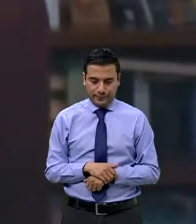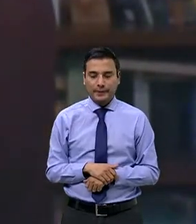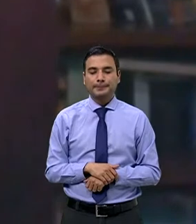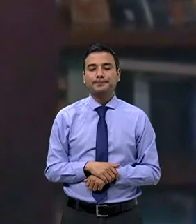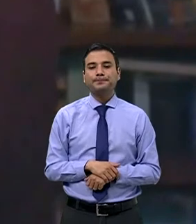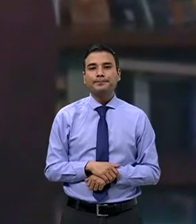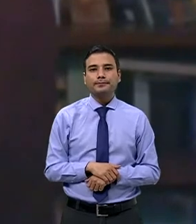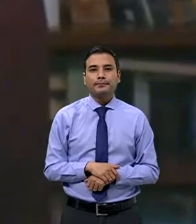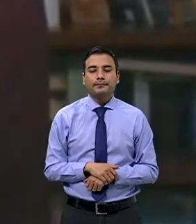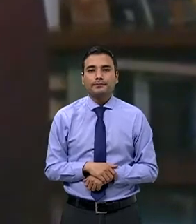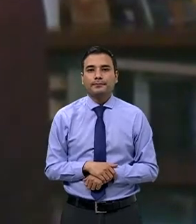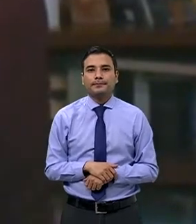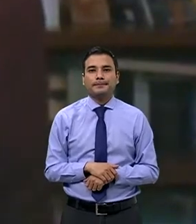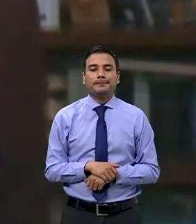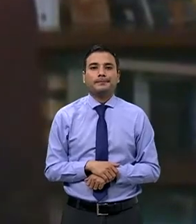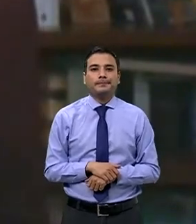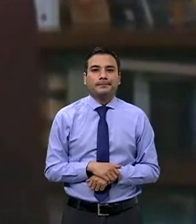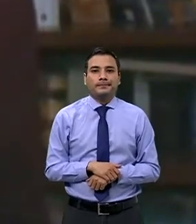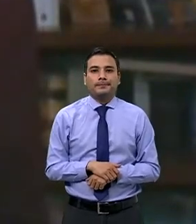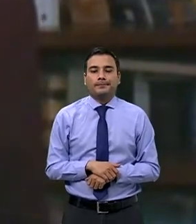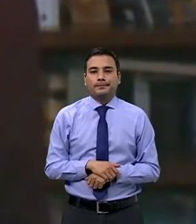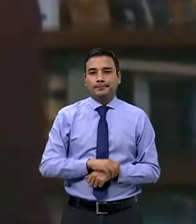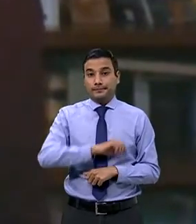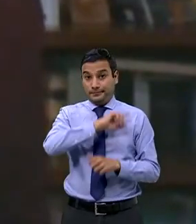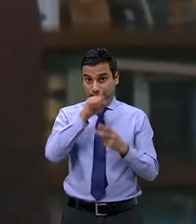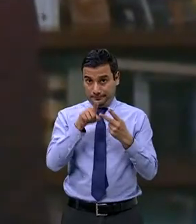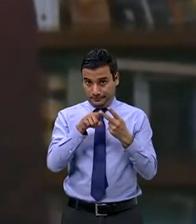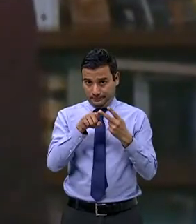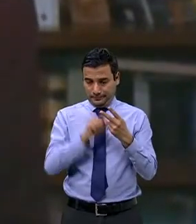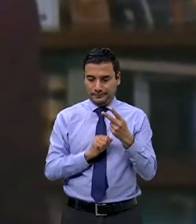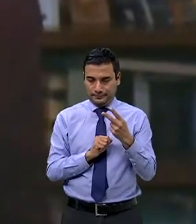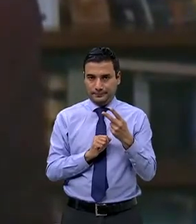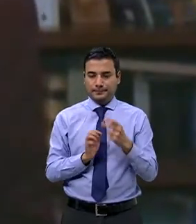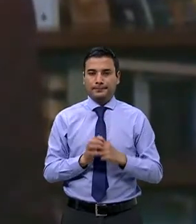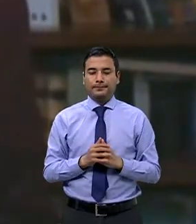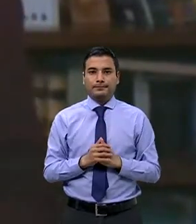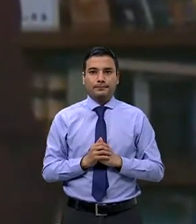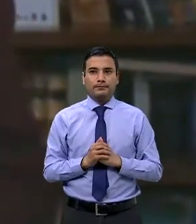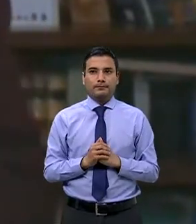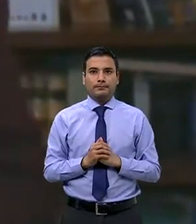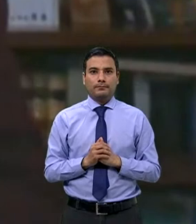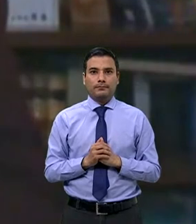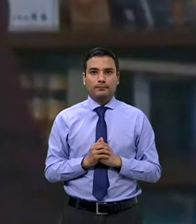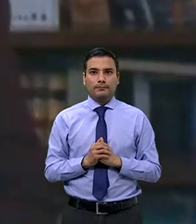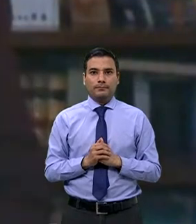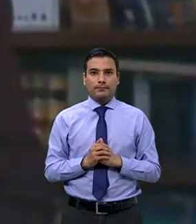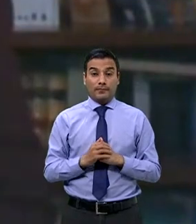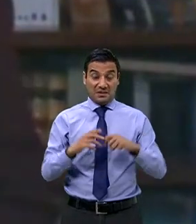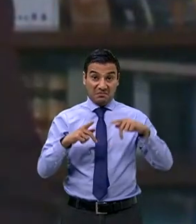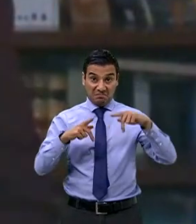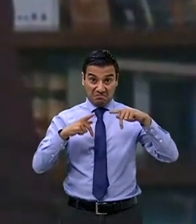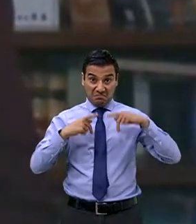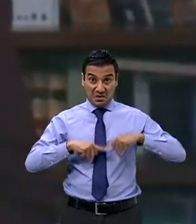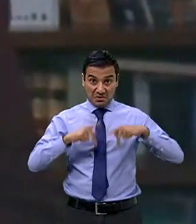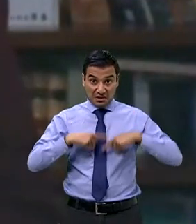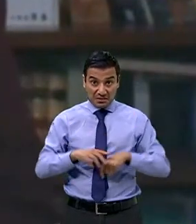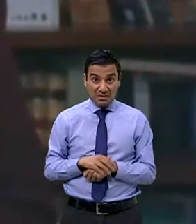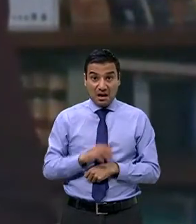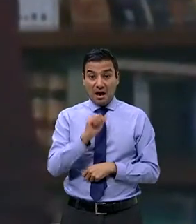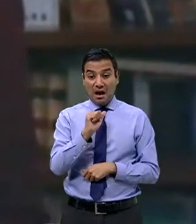que quiero recalcar es pues que no hubo apatía hubo una gran discusión